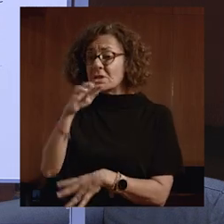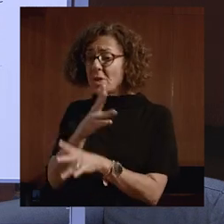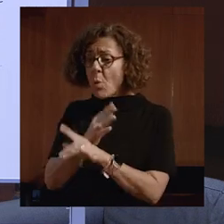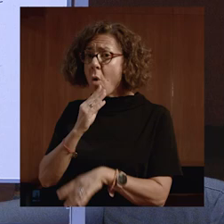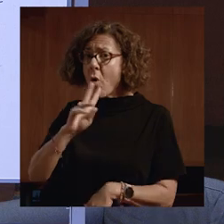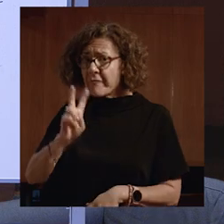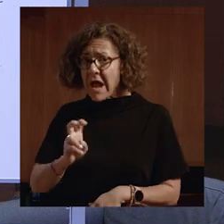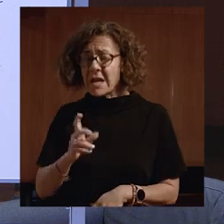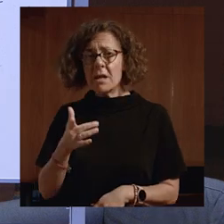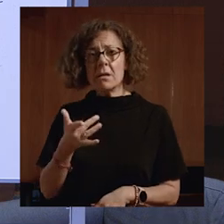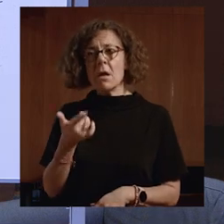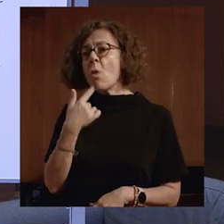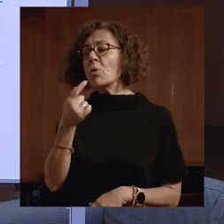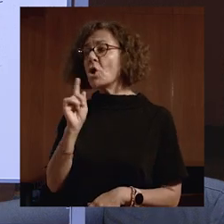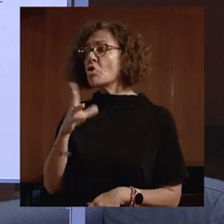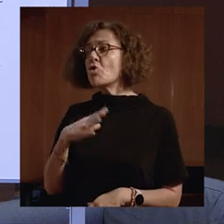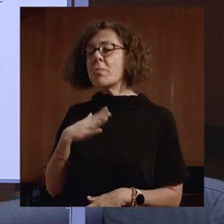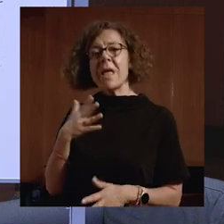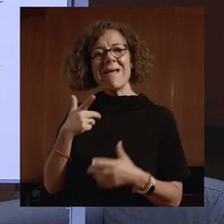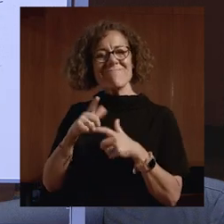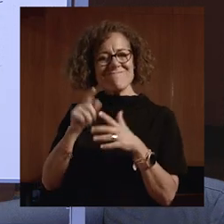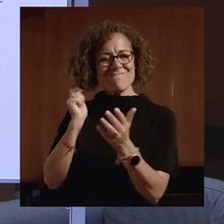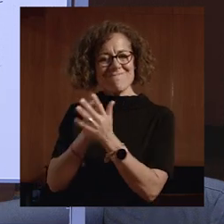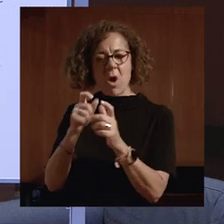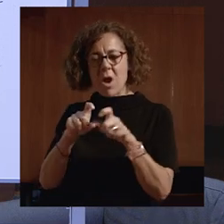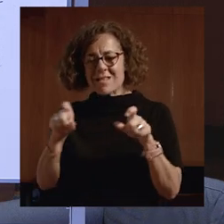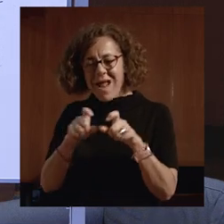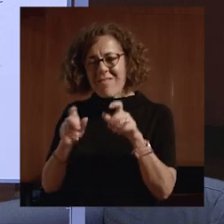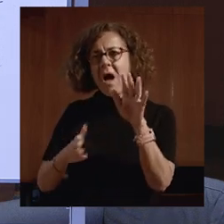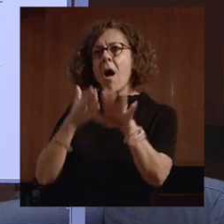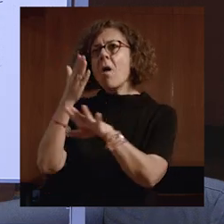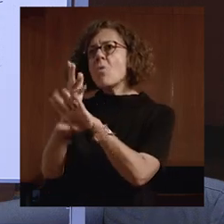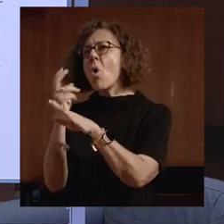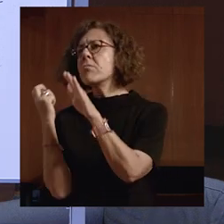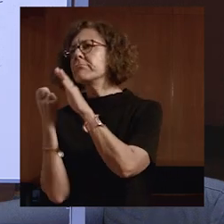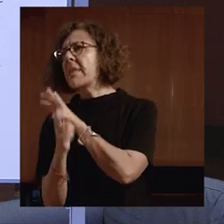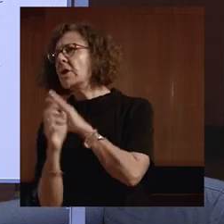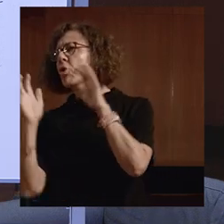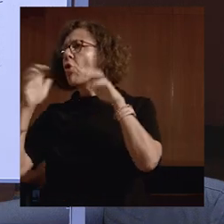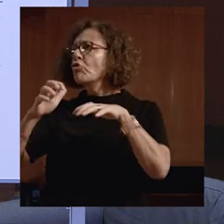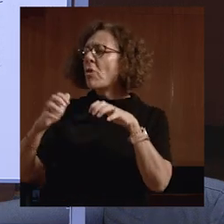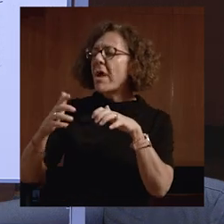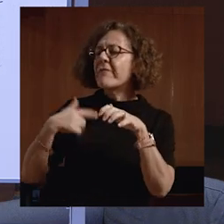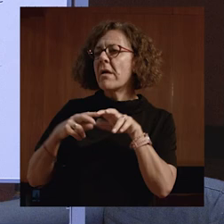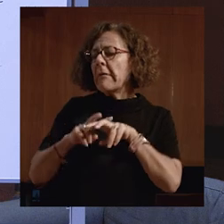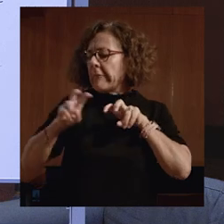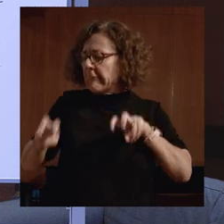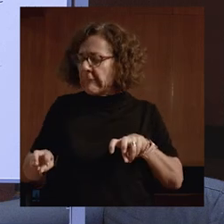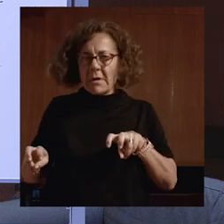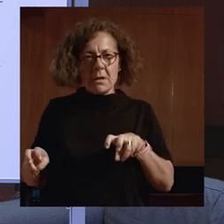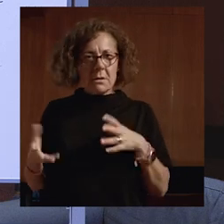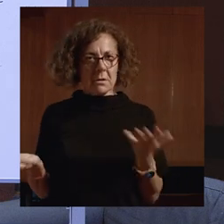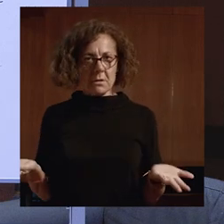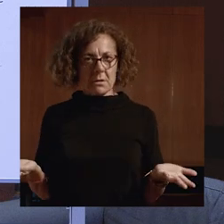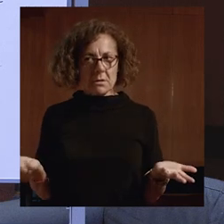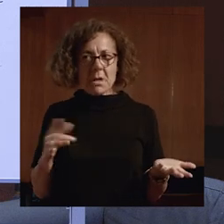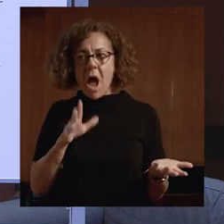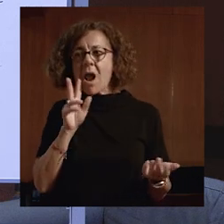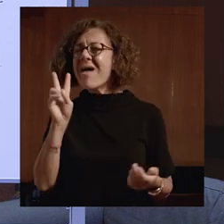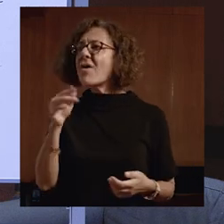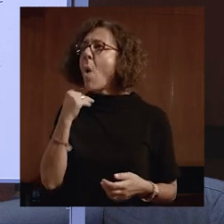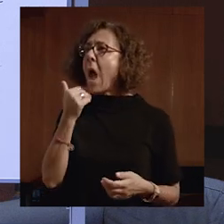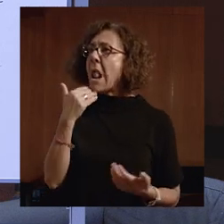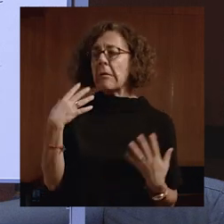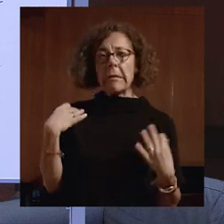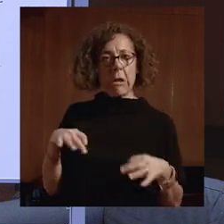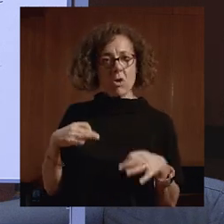si no, yo no me gasto el dinero que me gasto en una entrada, cojo el metro, salgo a la lluvia de Madrid, me siento en una persona que me ha quitado el reposo, abrazo, tal, y ahora voy a ver algo